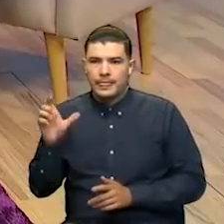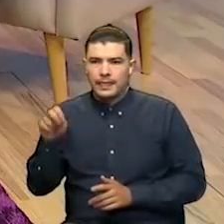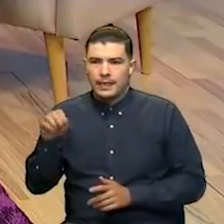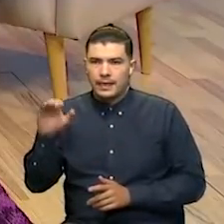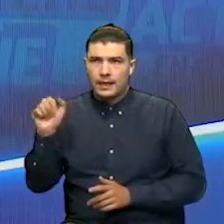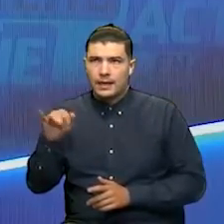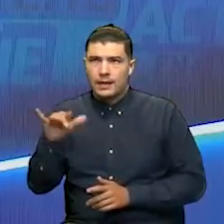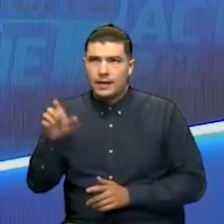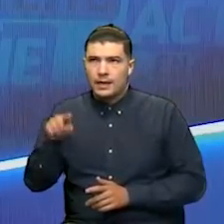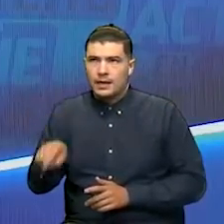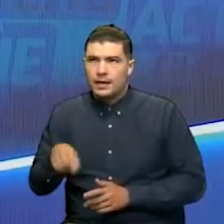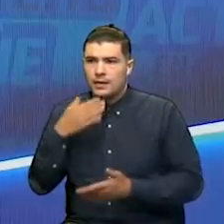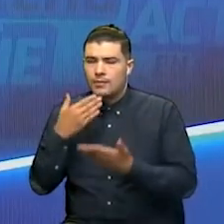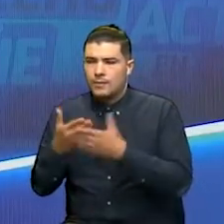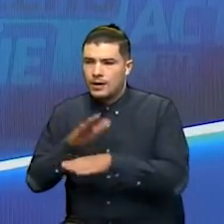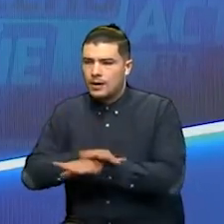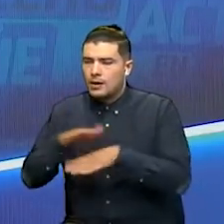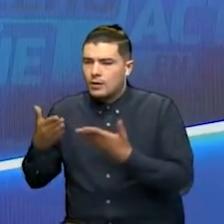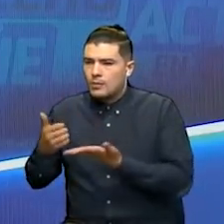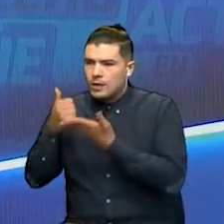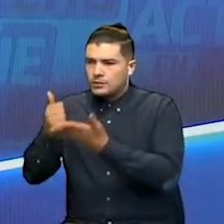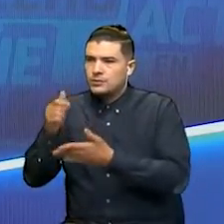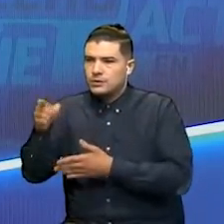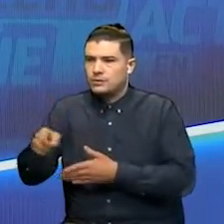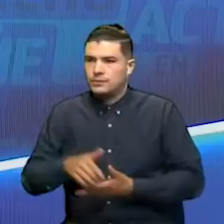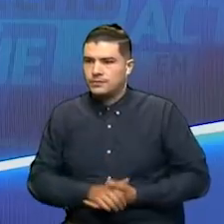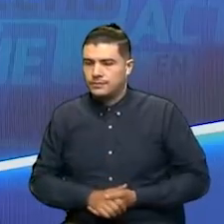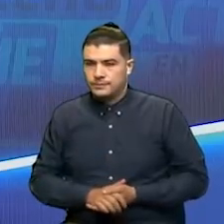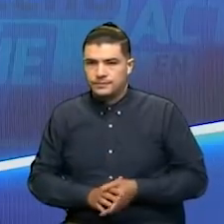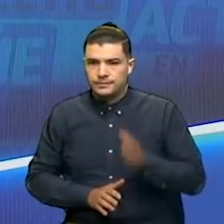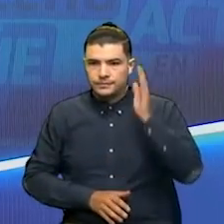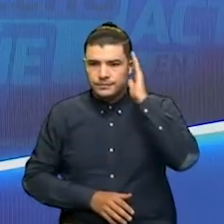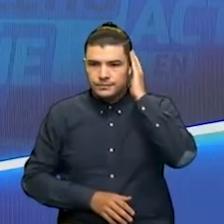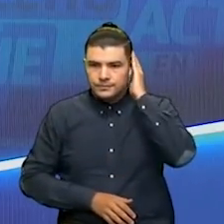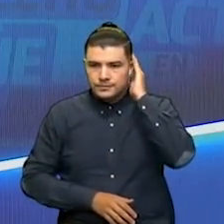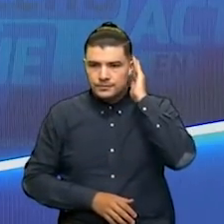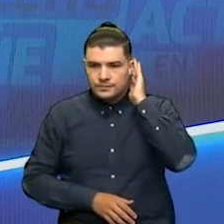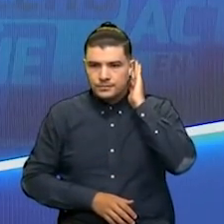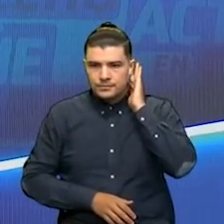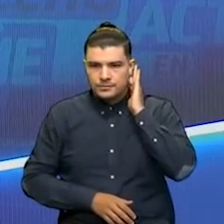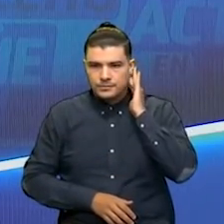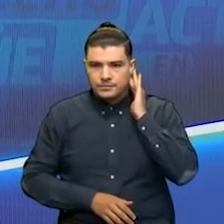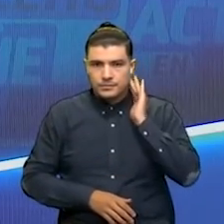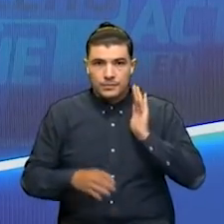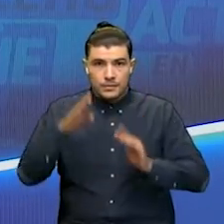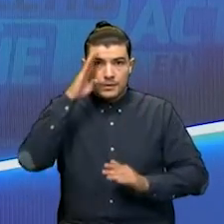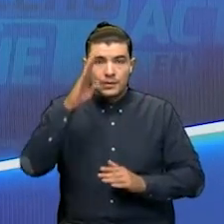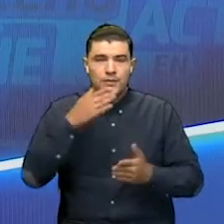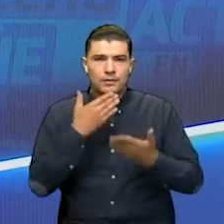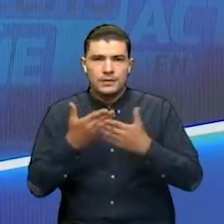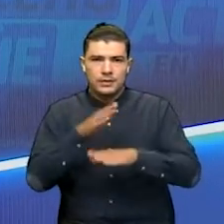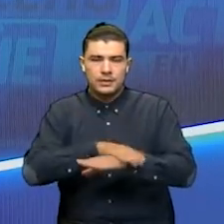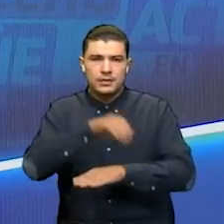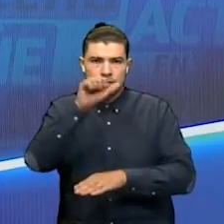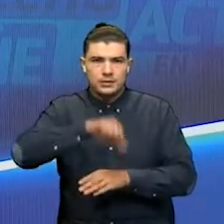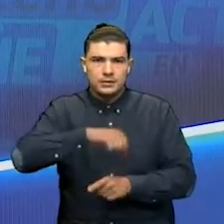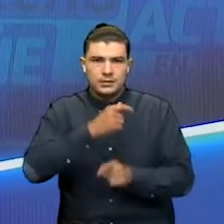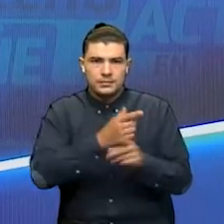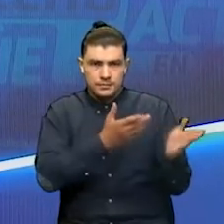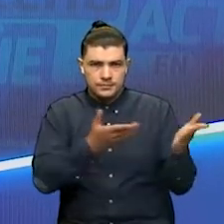buenas tardes. ¿Cómo podemos ayudarle? Doña Blanca. Aló. Hola, muy buenas tardes,